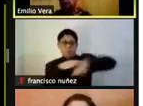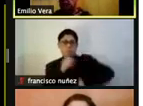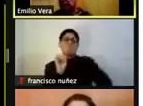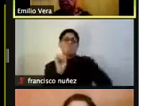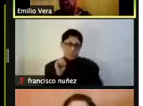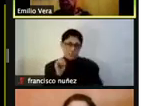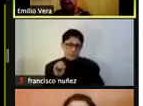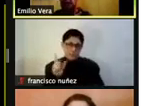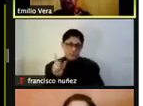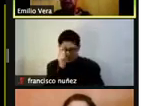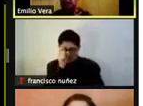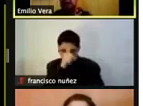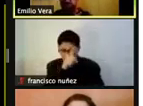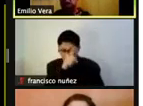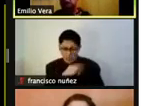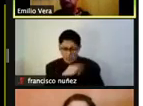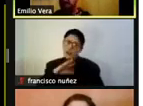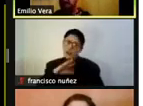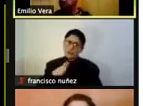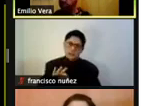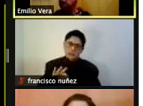usarlas con precaución.